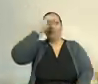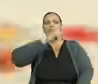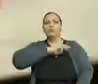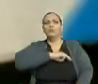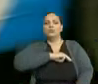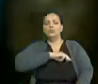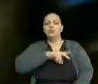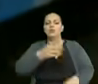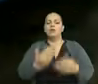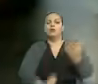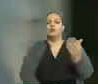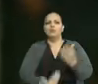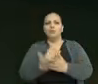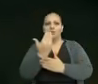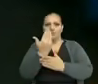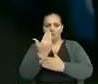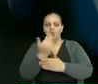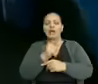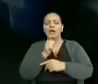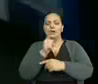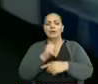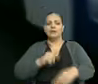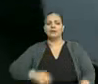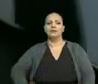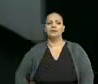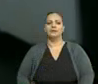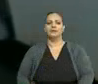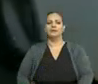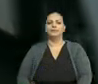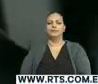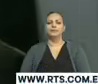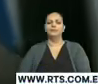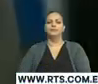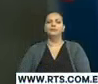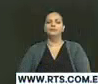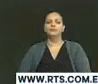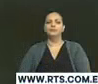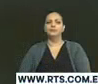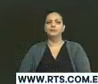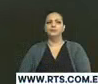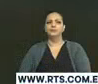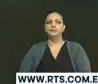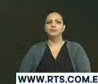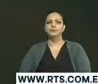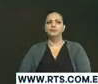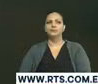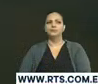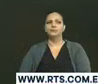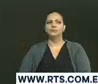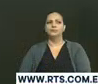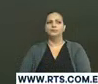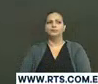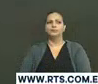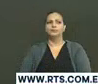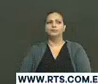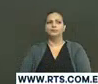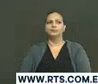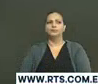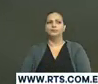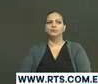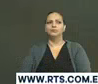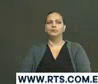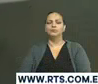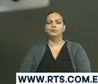Enrique Sotomayor, hoy convertido en hospital de Guayaquil, pero lo que